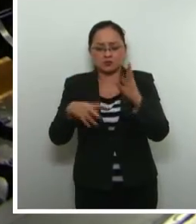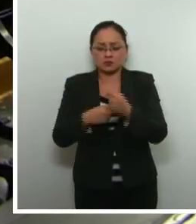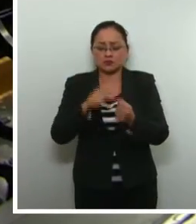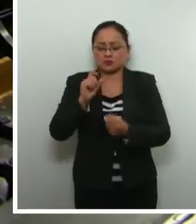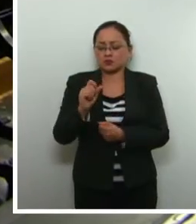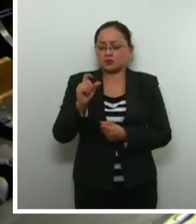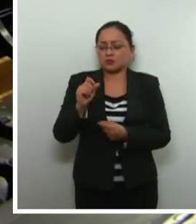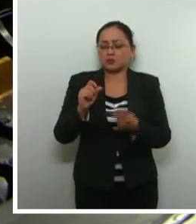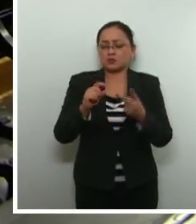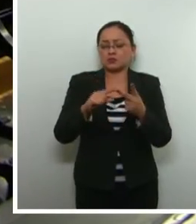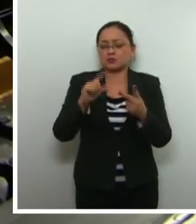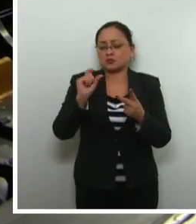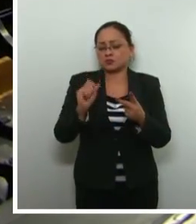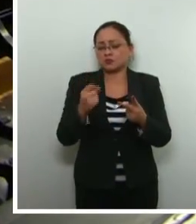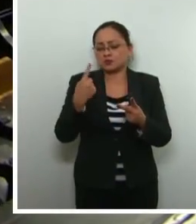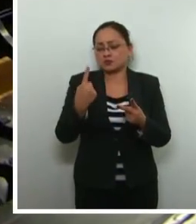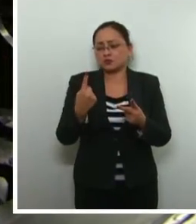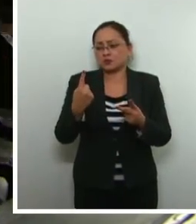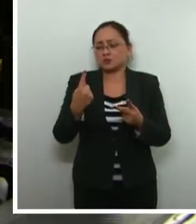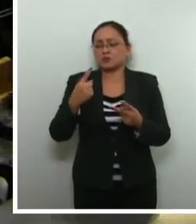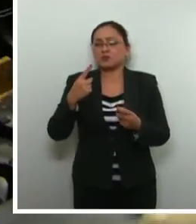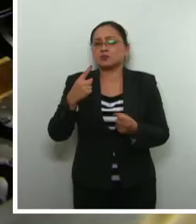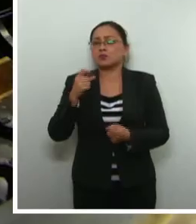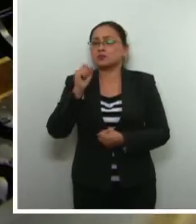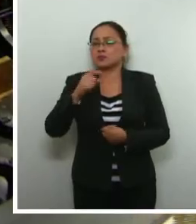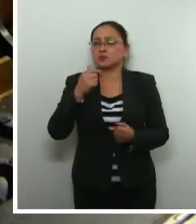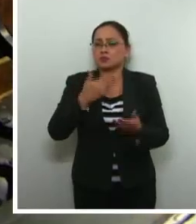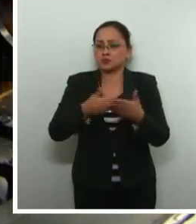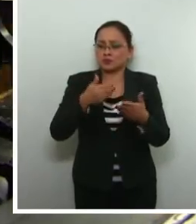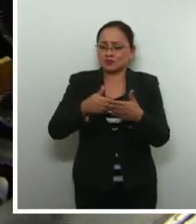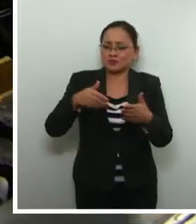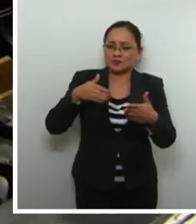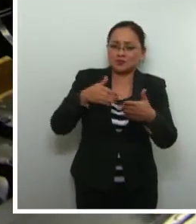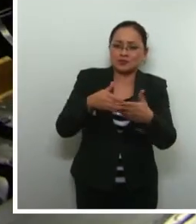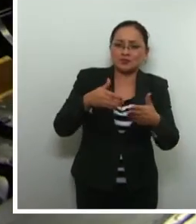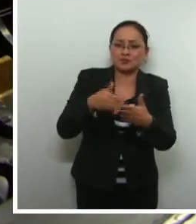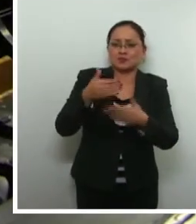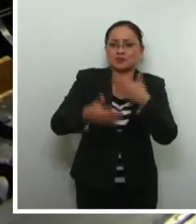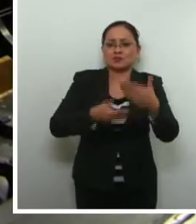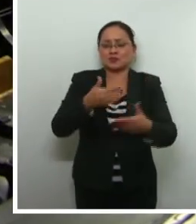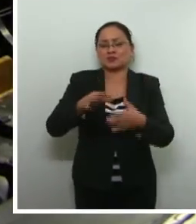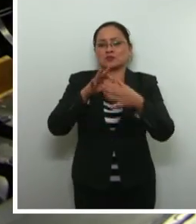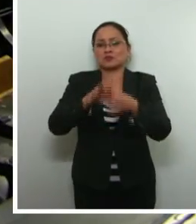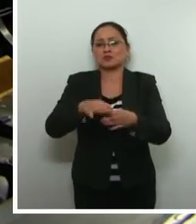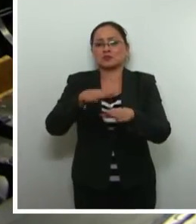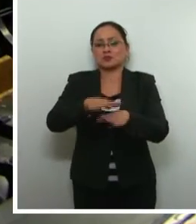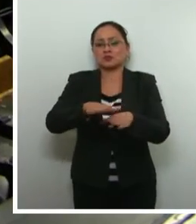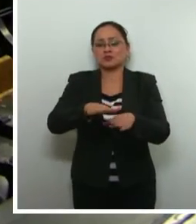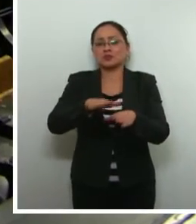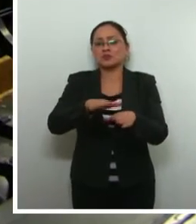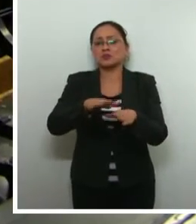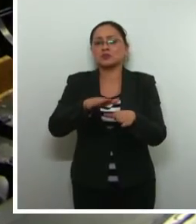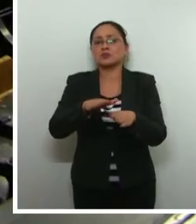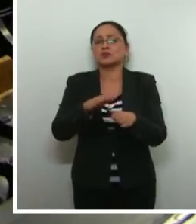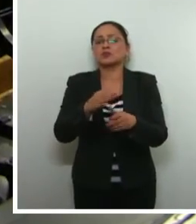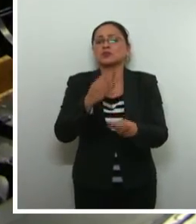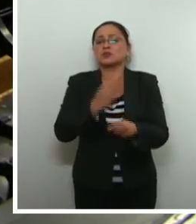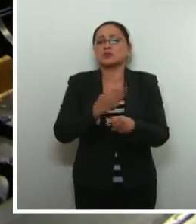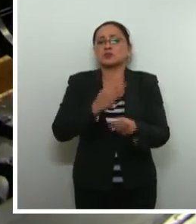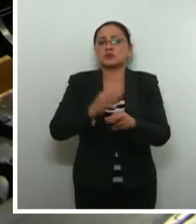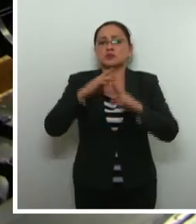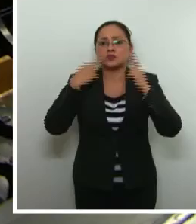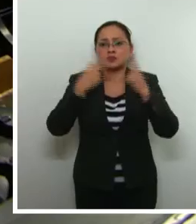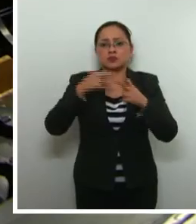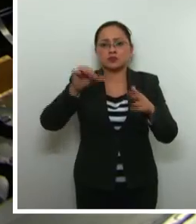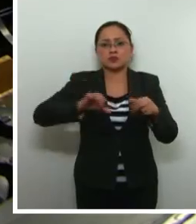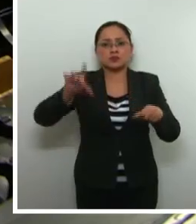artículo 20, el artículo 21, que es en donde se encuentra el proceso de la sesión de este